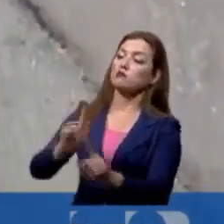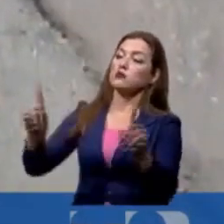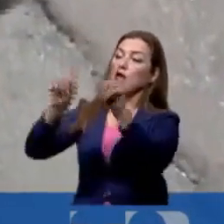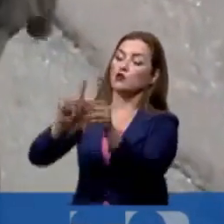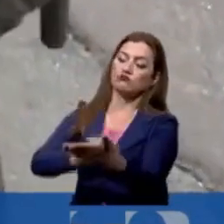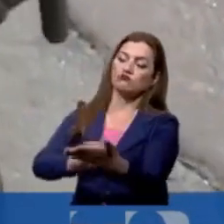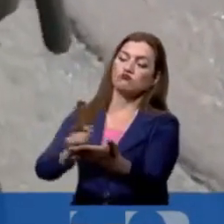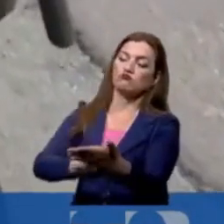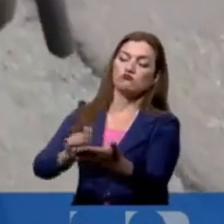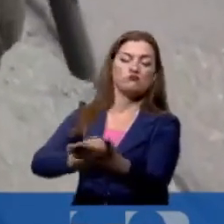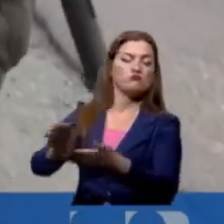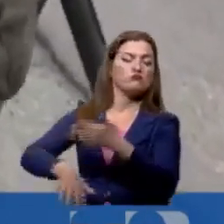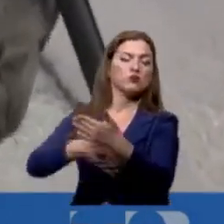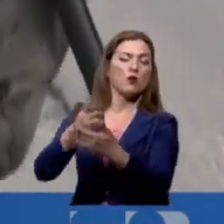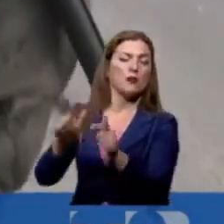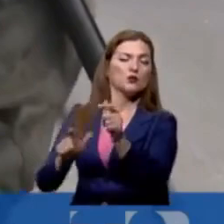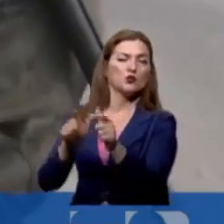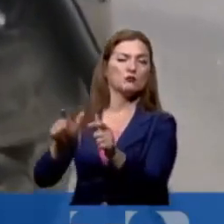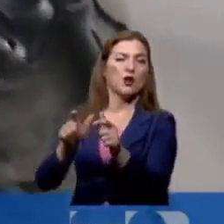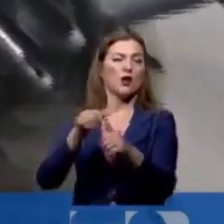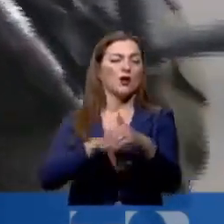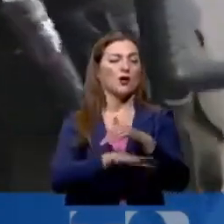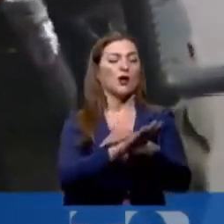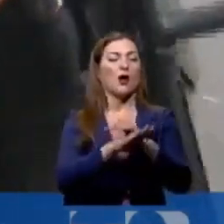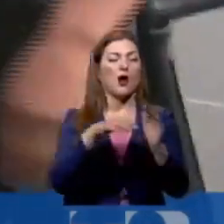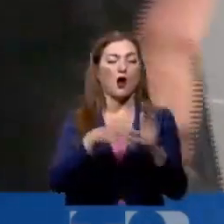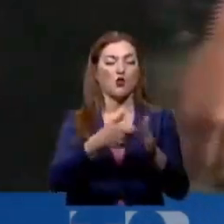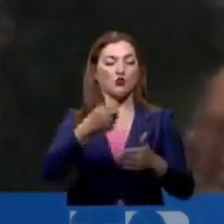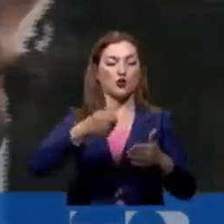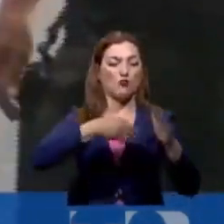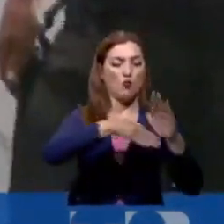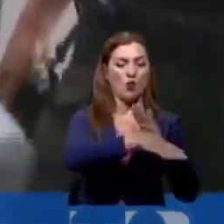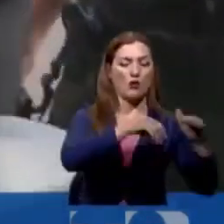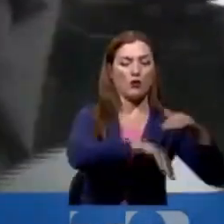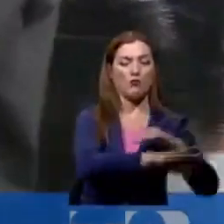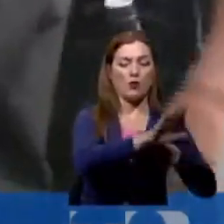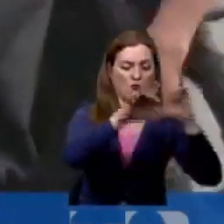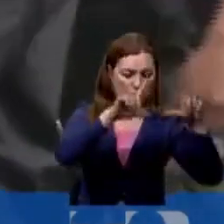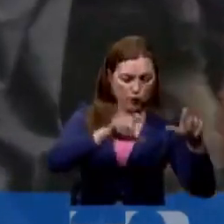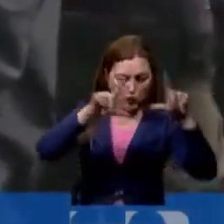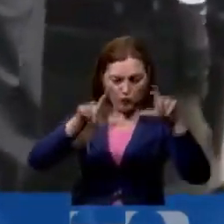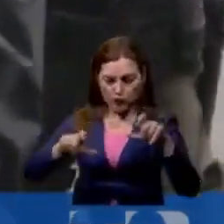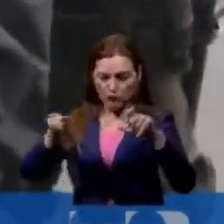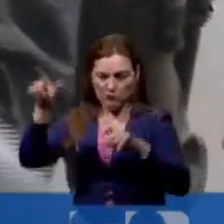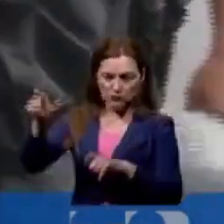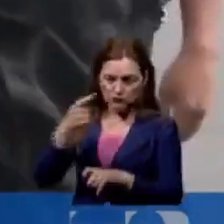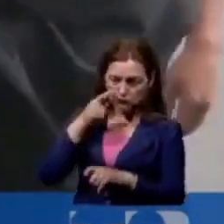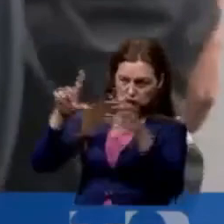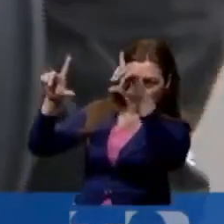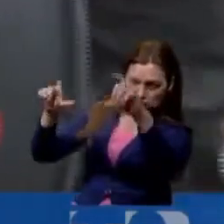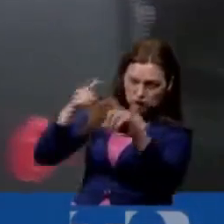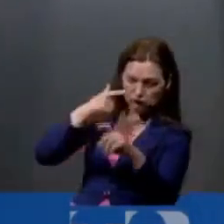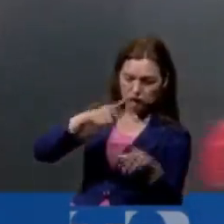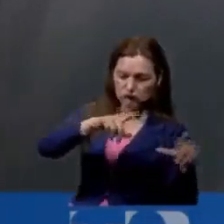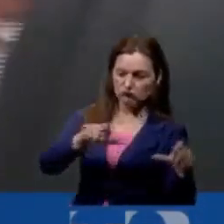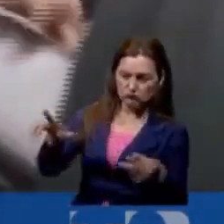que se les retira estas armas blancas, se ingresa a las bodegas y así no se genera un álbum fotográfico con los antecedentes de las personas